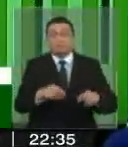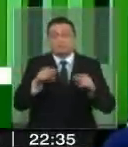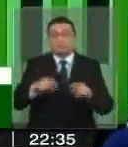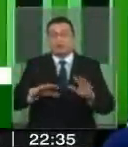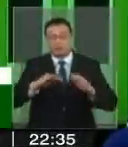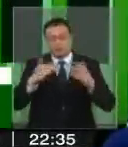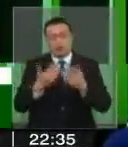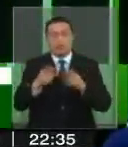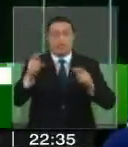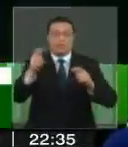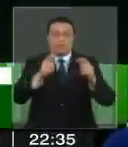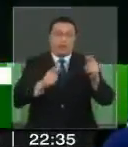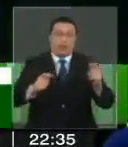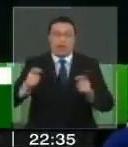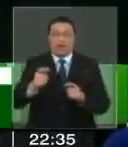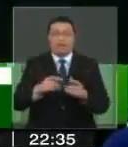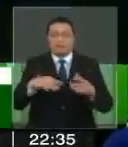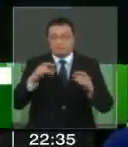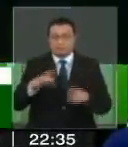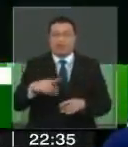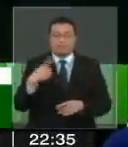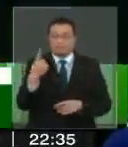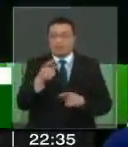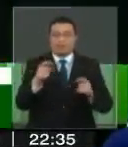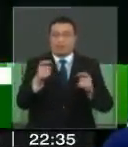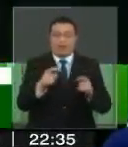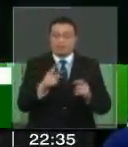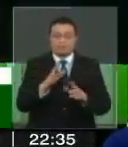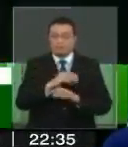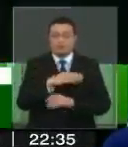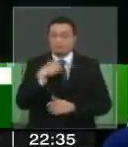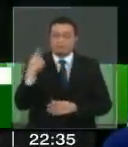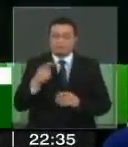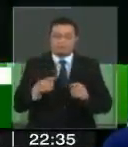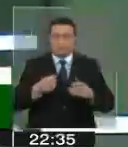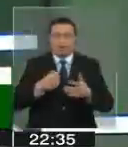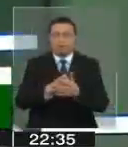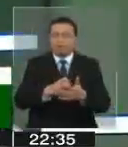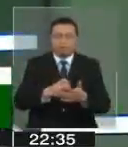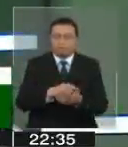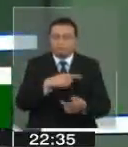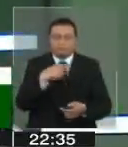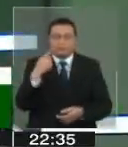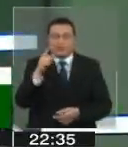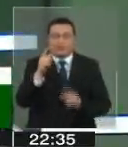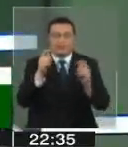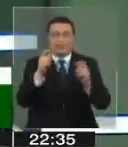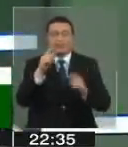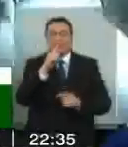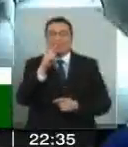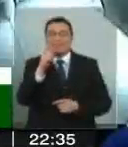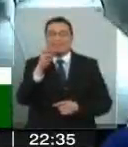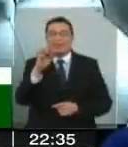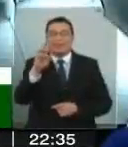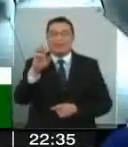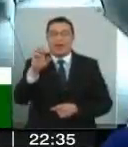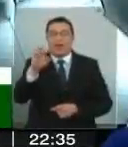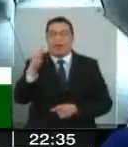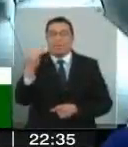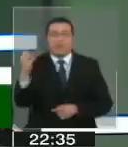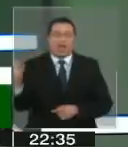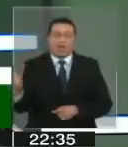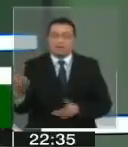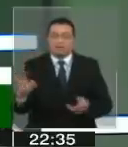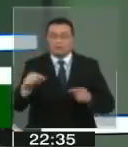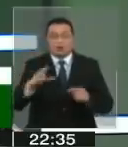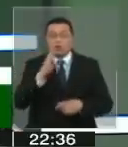tema de las terapias no, en general no está cubierto, no alcanza para nada. No hay cobertura en absoluto, ni público ni privado finalmente. No hay